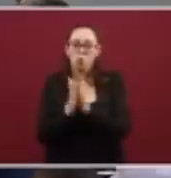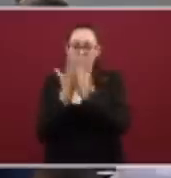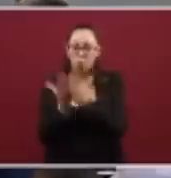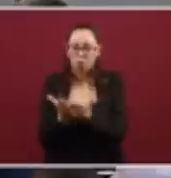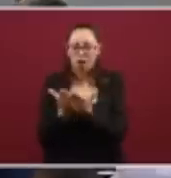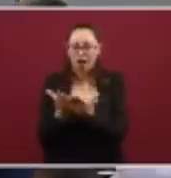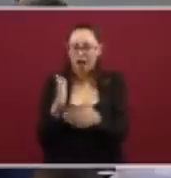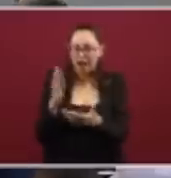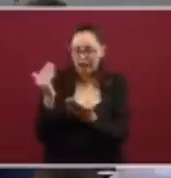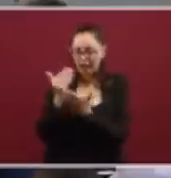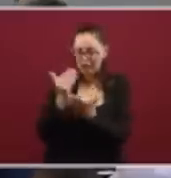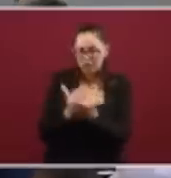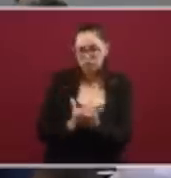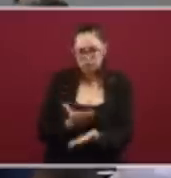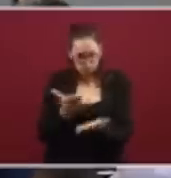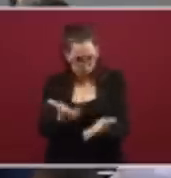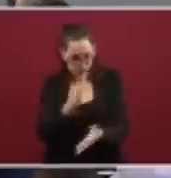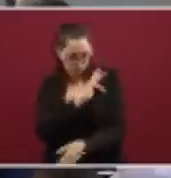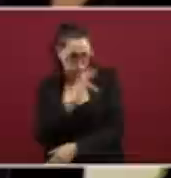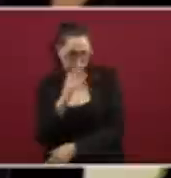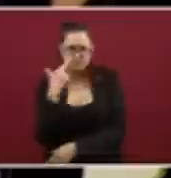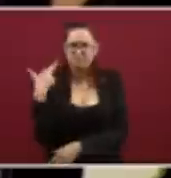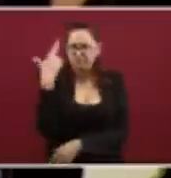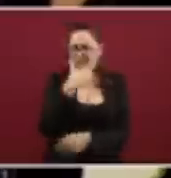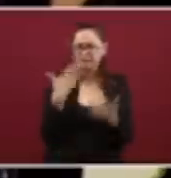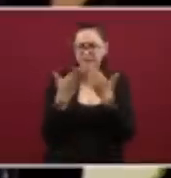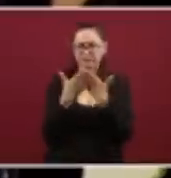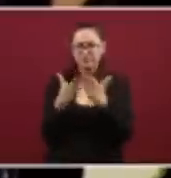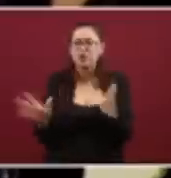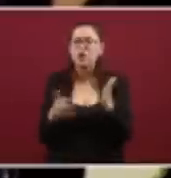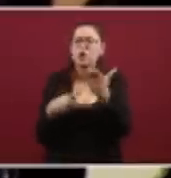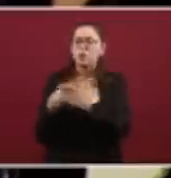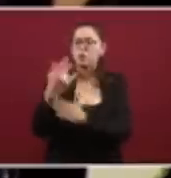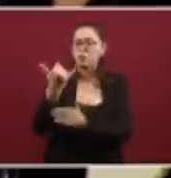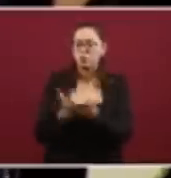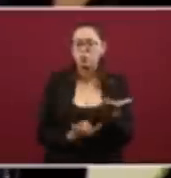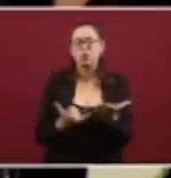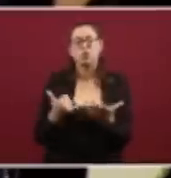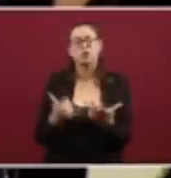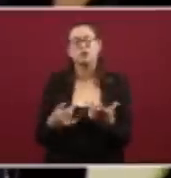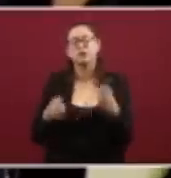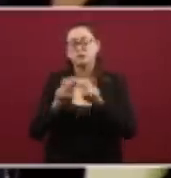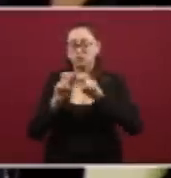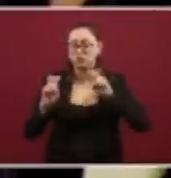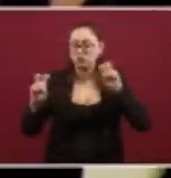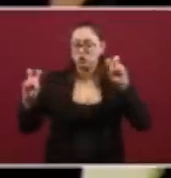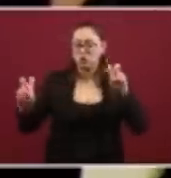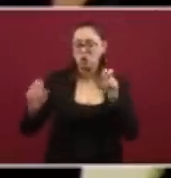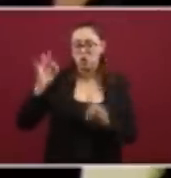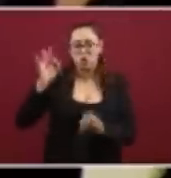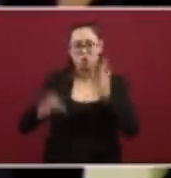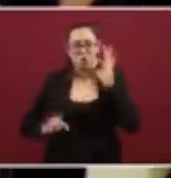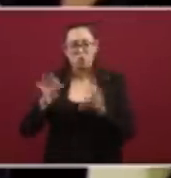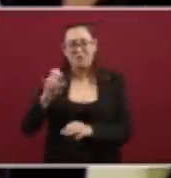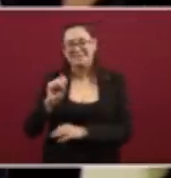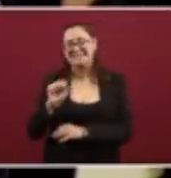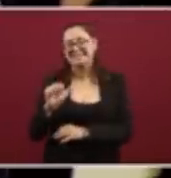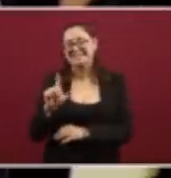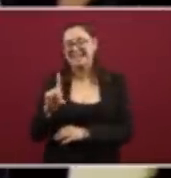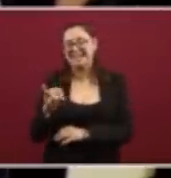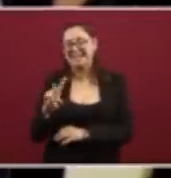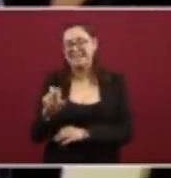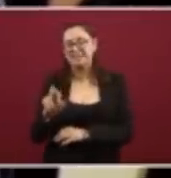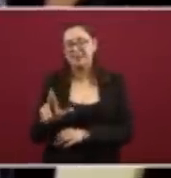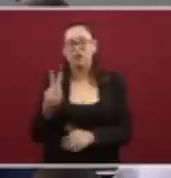revisar en este momento porque reitero es público es el proyecto del ministro zaldívar del 2010